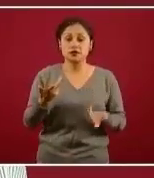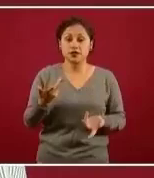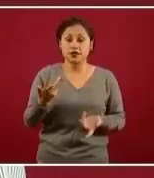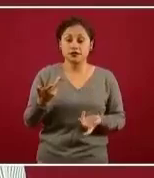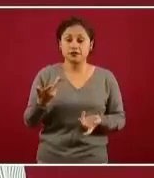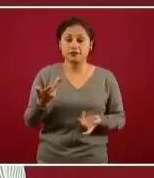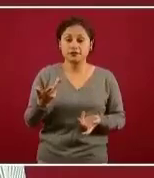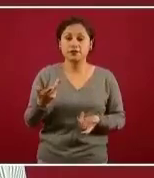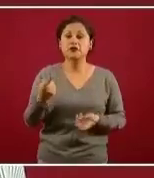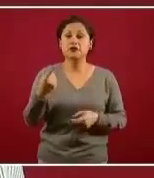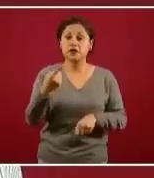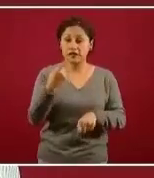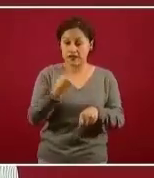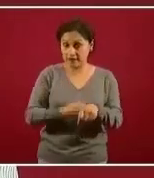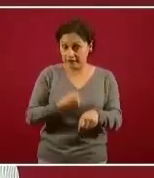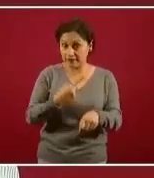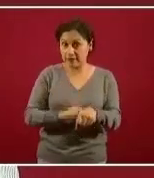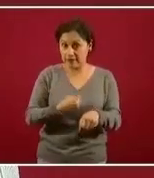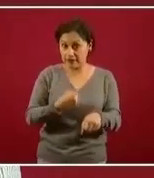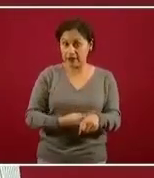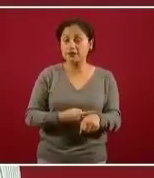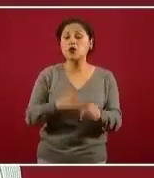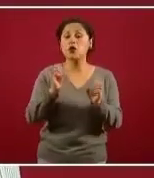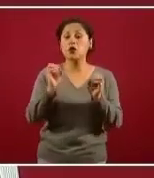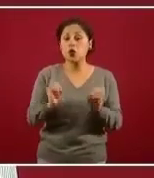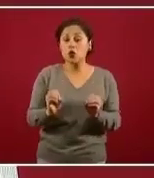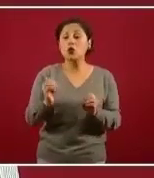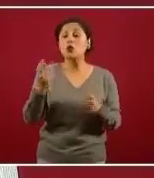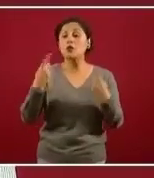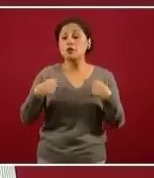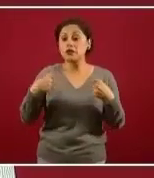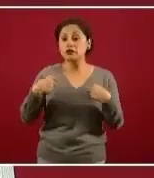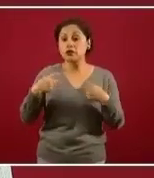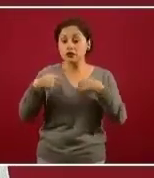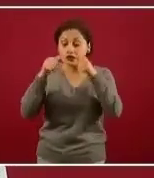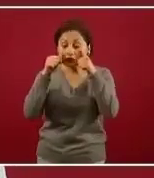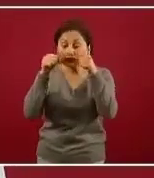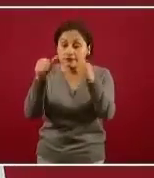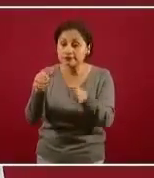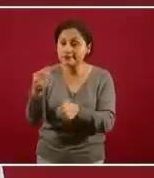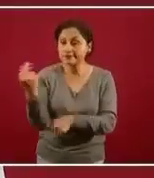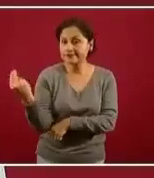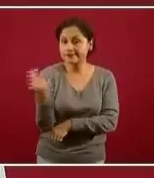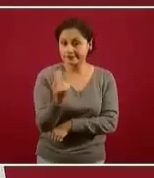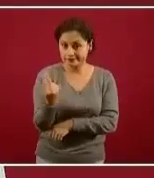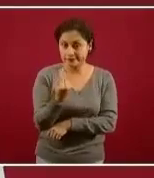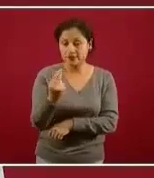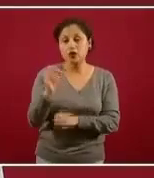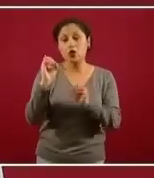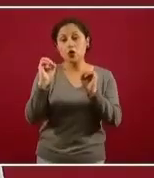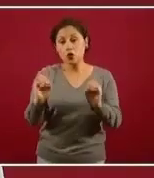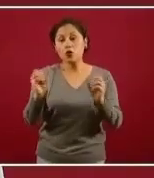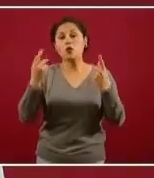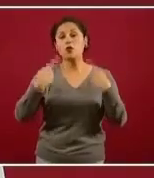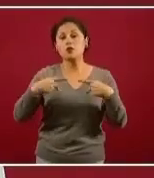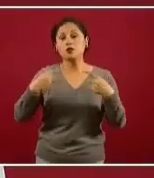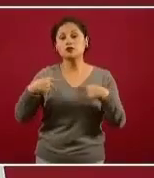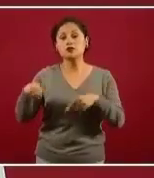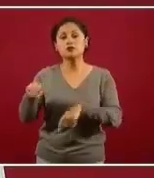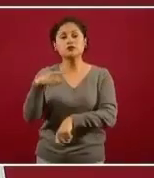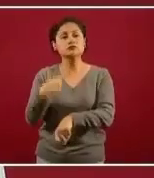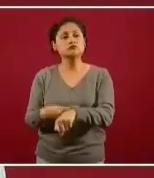las personas que van a necesitar atención, las personas que al necesitar atención van a tener enfermedad